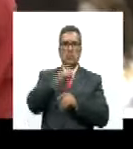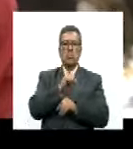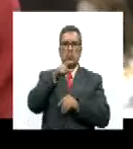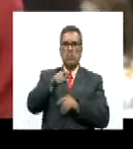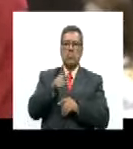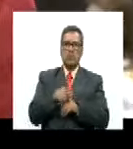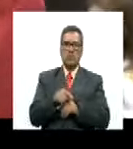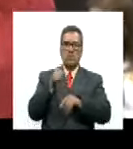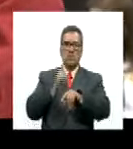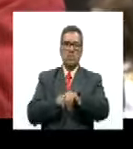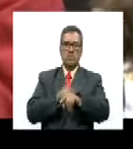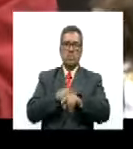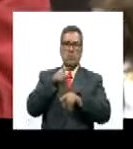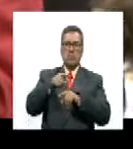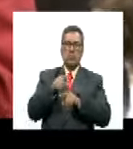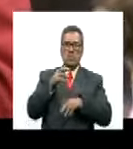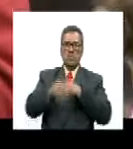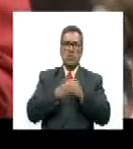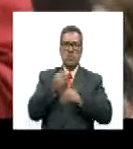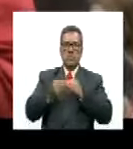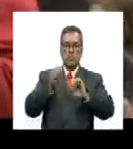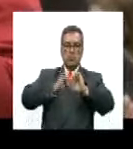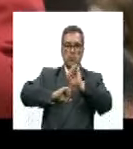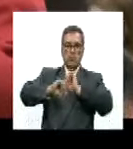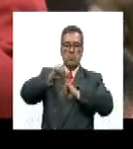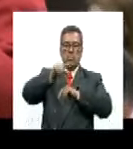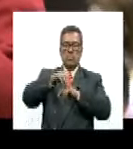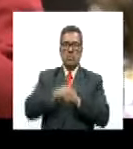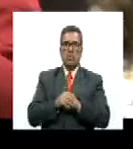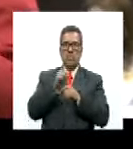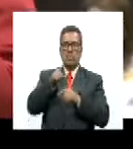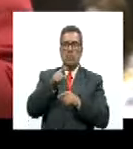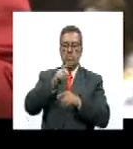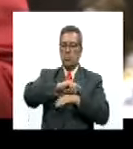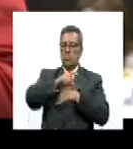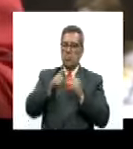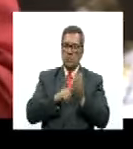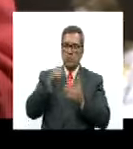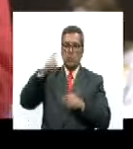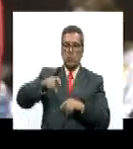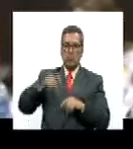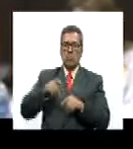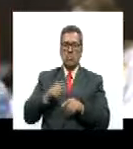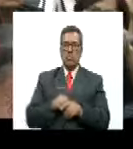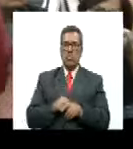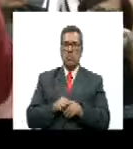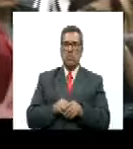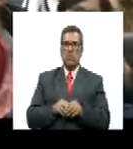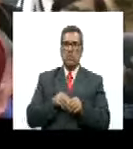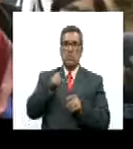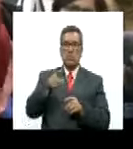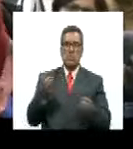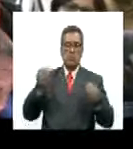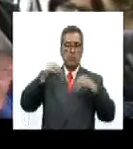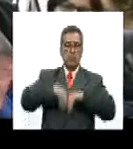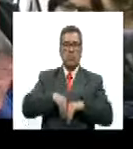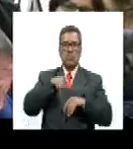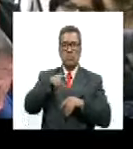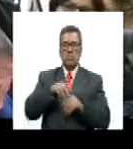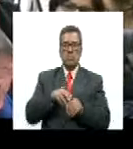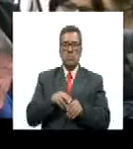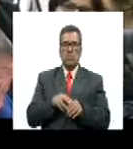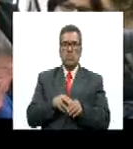y en los actuales momentos estamos defendiendo. Eso es absolutamente necesario. Entonces, este acuerdo